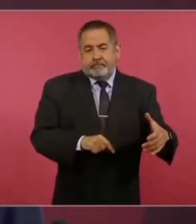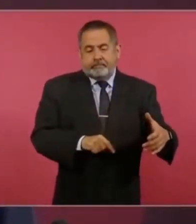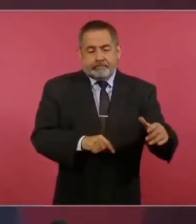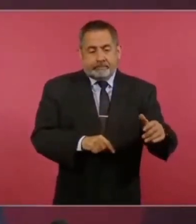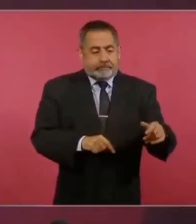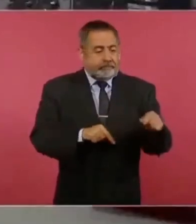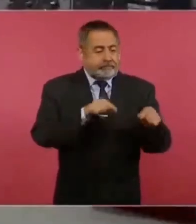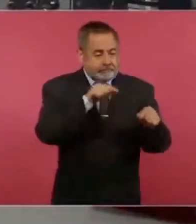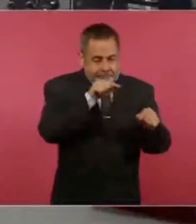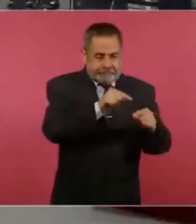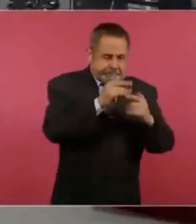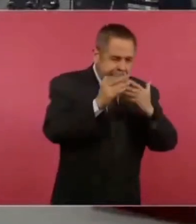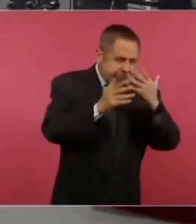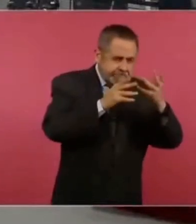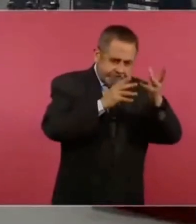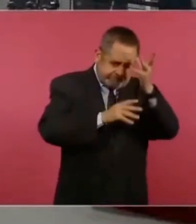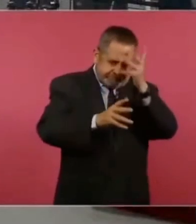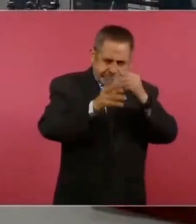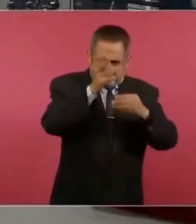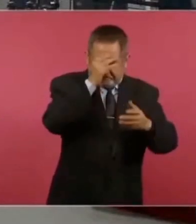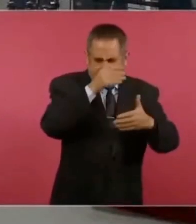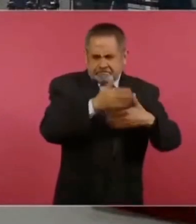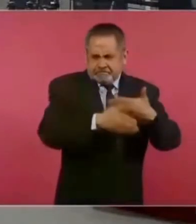Y ahí se forma